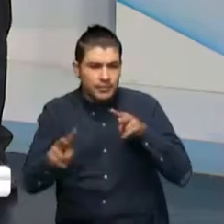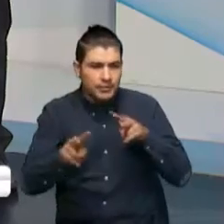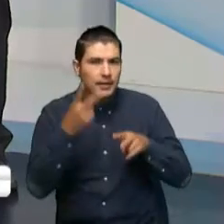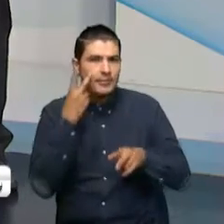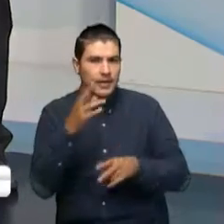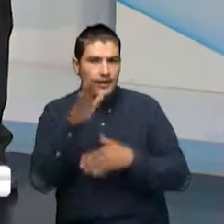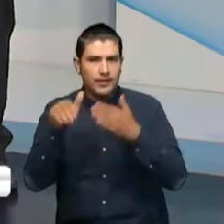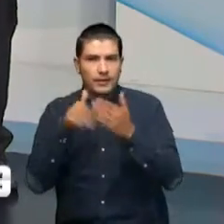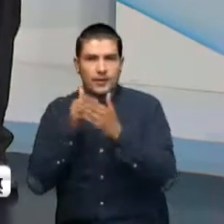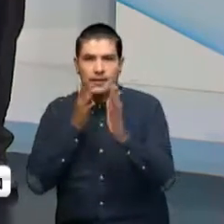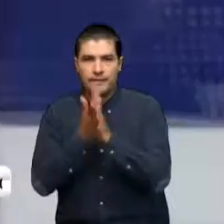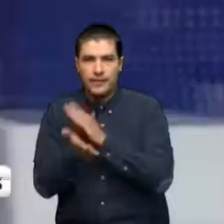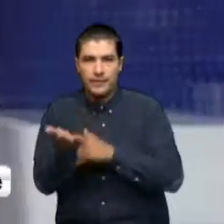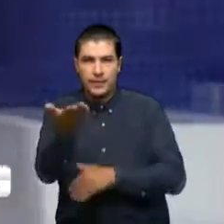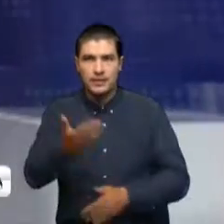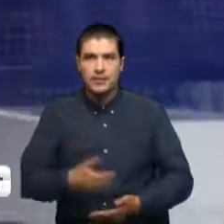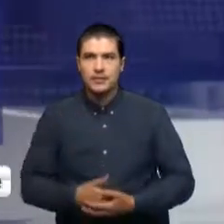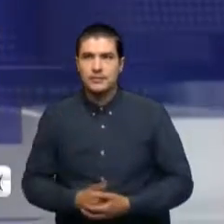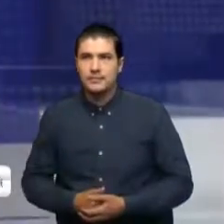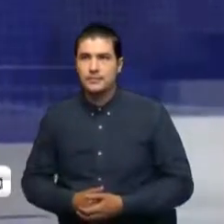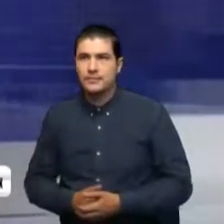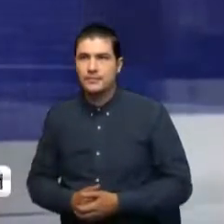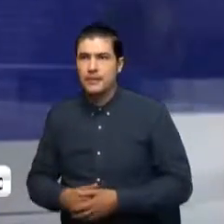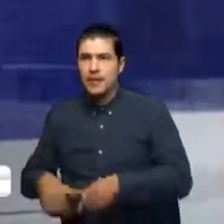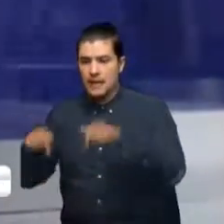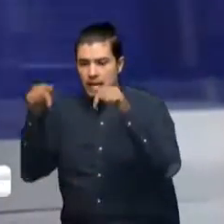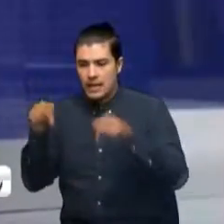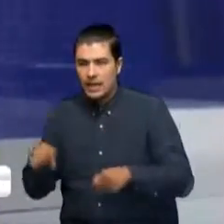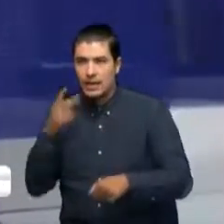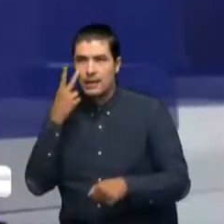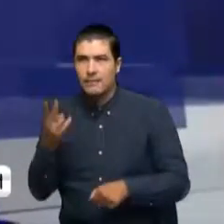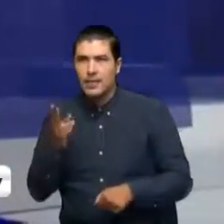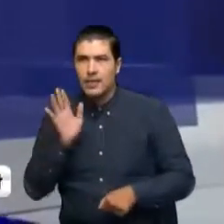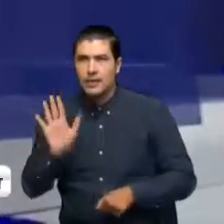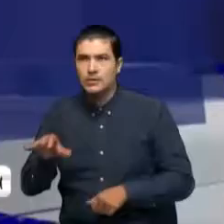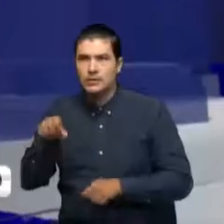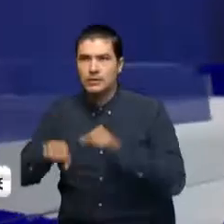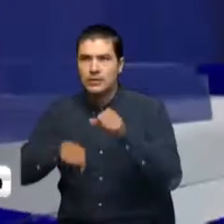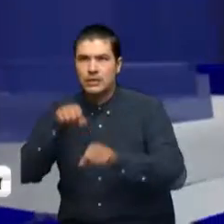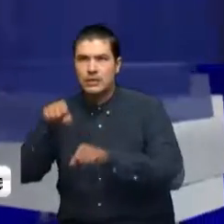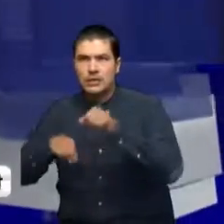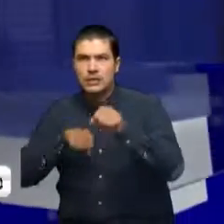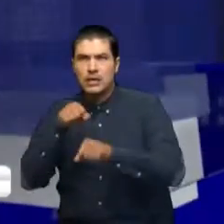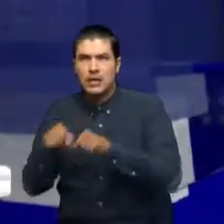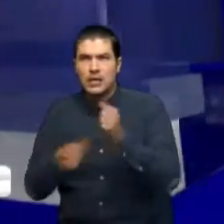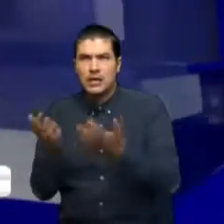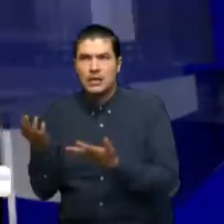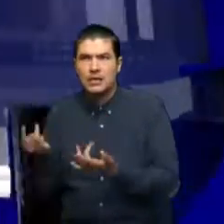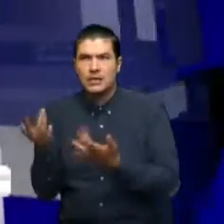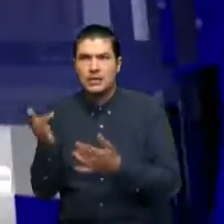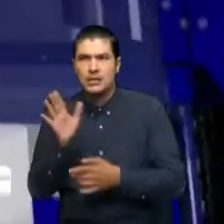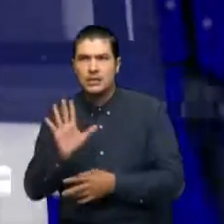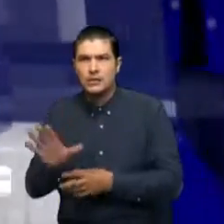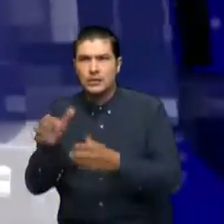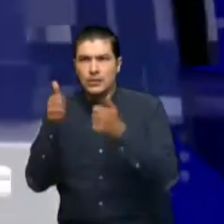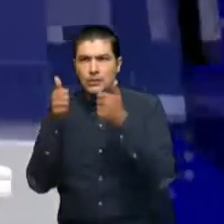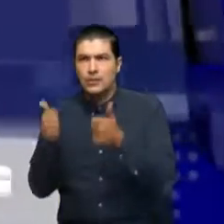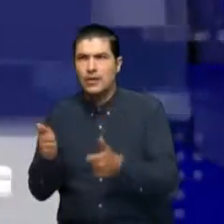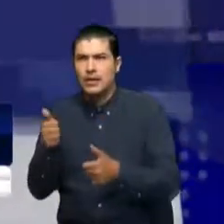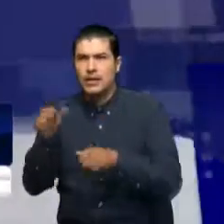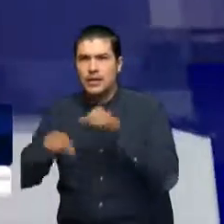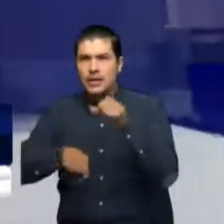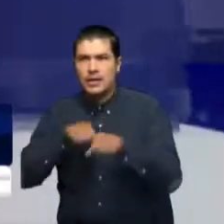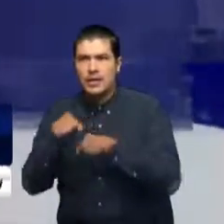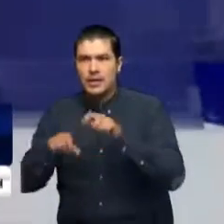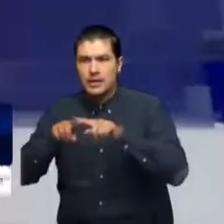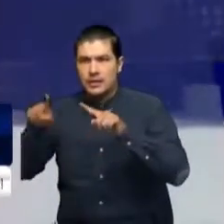la capital del país. Aquí vemos cómo este ciclista está esperando, tiene muy buena bicicleta, una